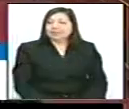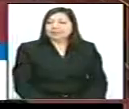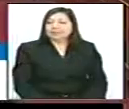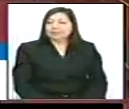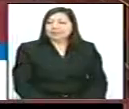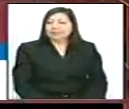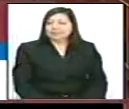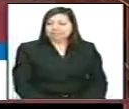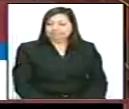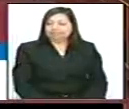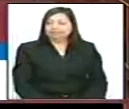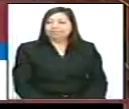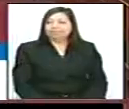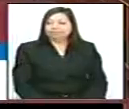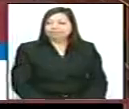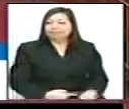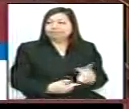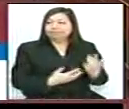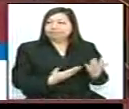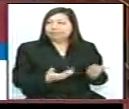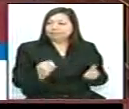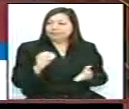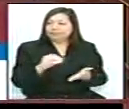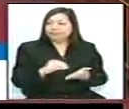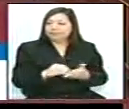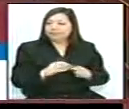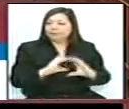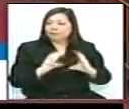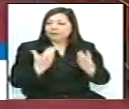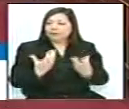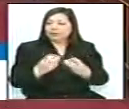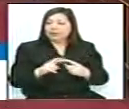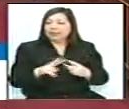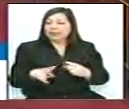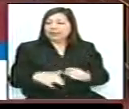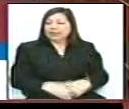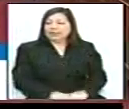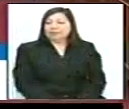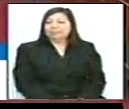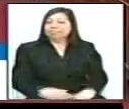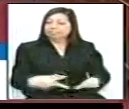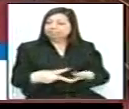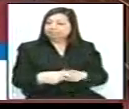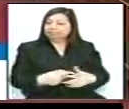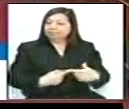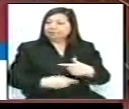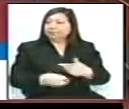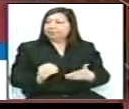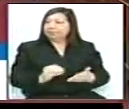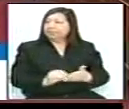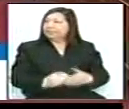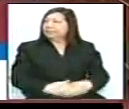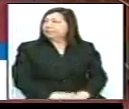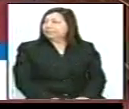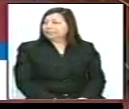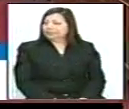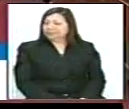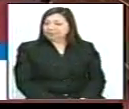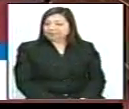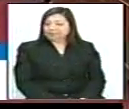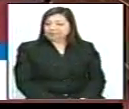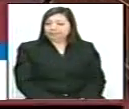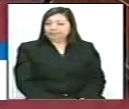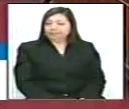10 de la mañana con 55 minutos y por supuesto a través de Congreso Televisión. Pausa y estamos de regreso en unos minutos, amigos.